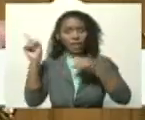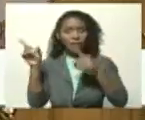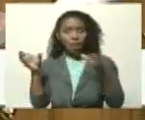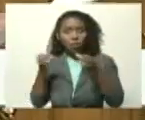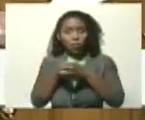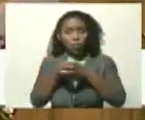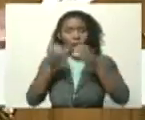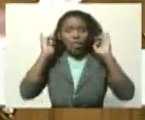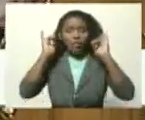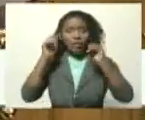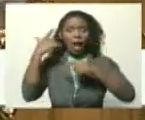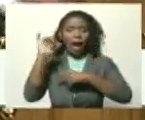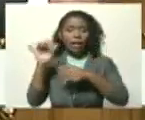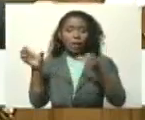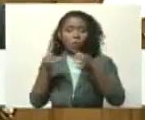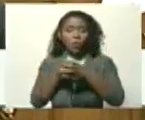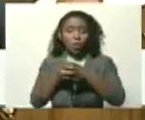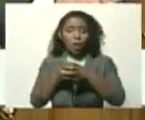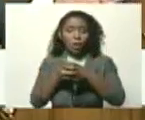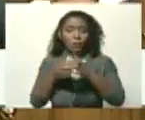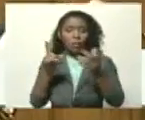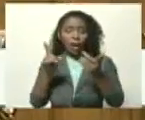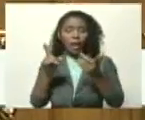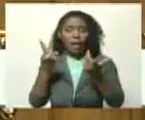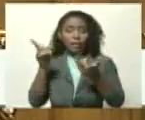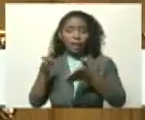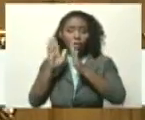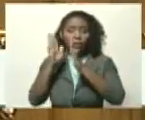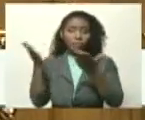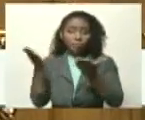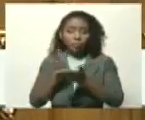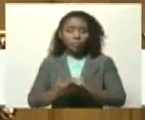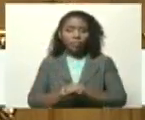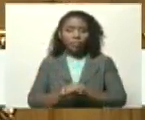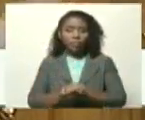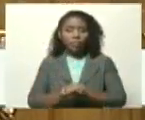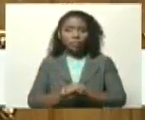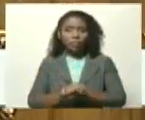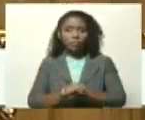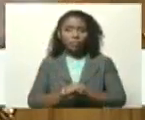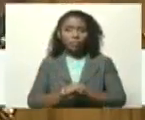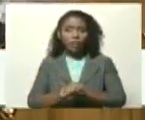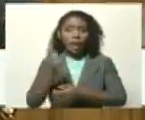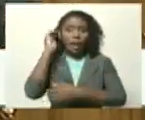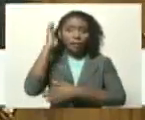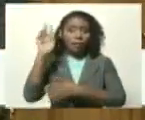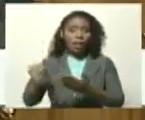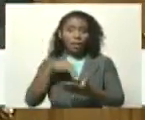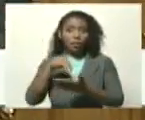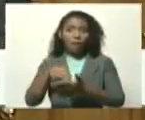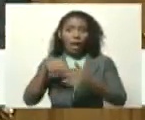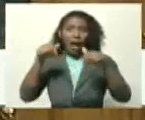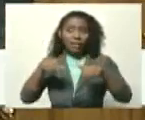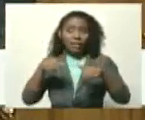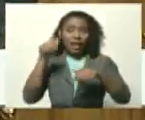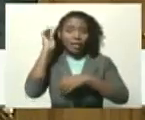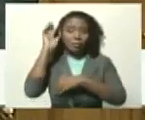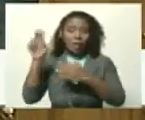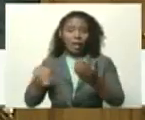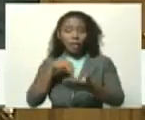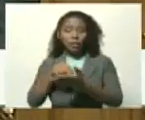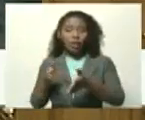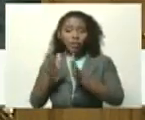fiesta de los edificios se reúne la junta de condominio de ese edificio. La Asamblea Nacional se reúne aquí, en el Parlamento